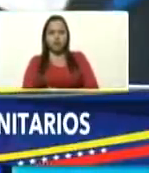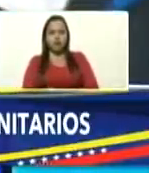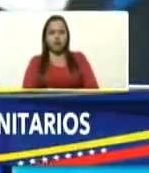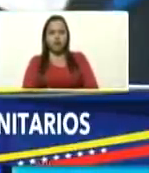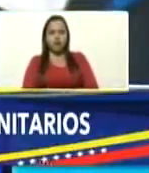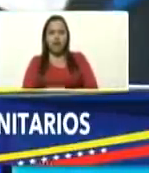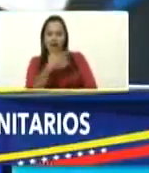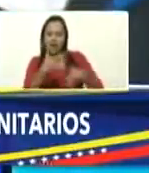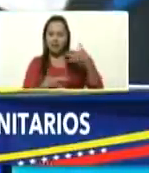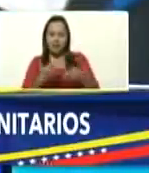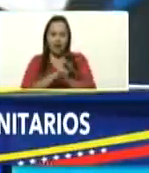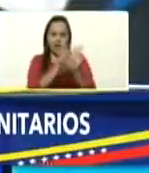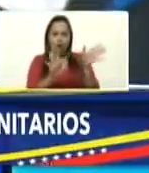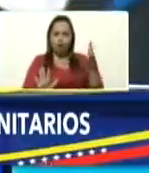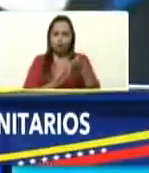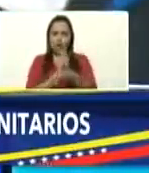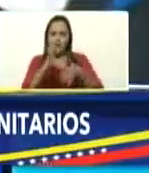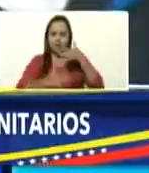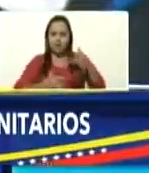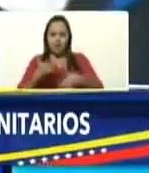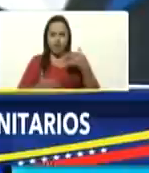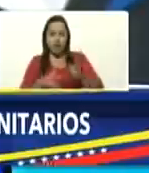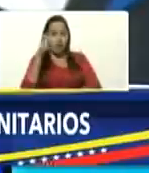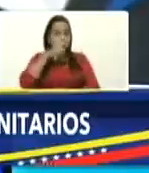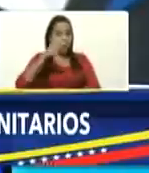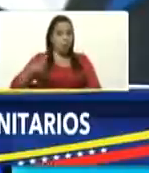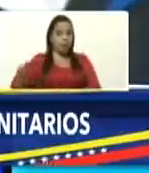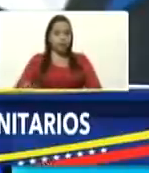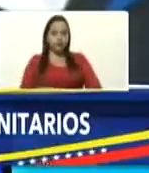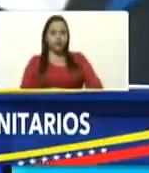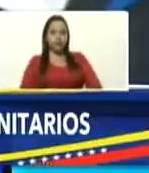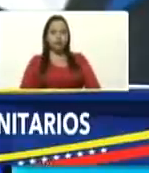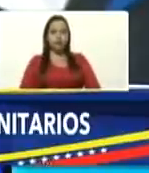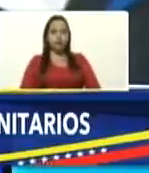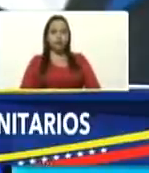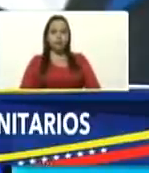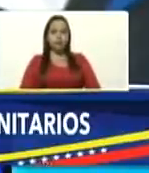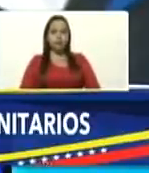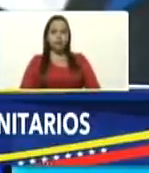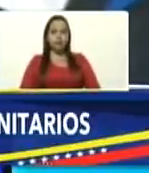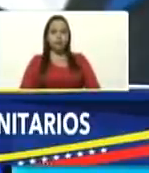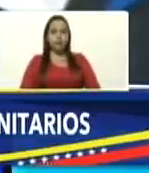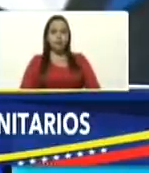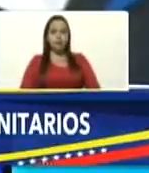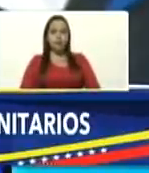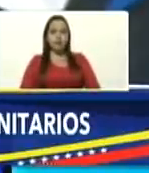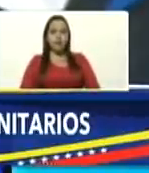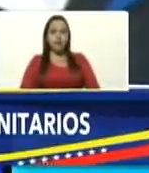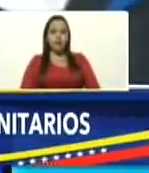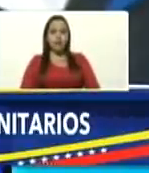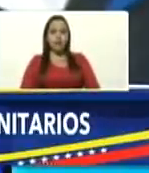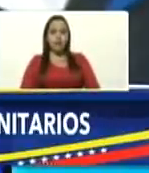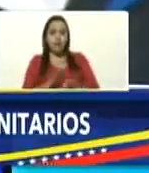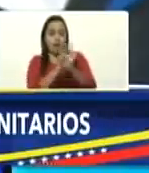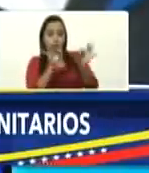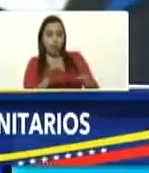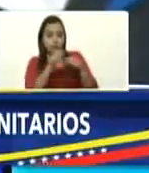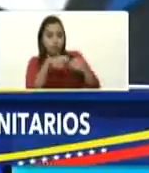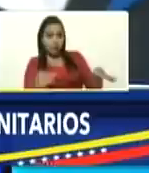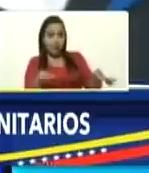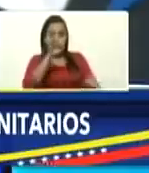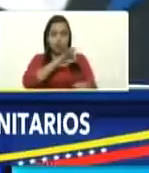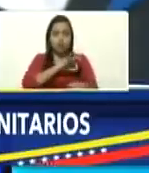agenda concreta de acciones del poder popular, el mapa de las soluciones para